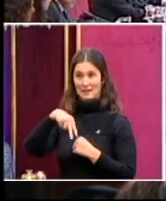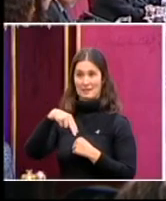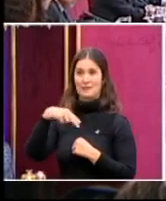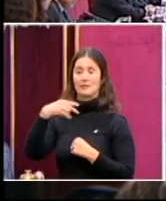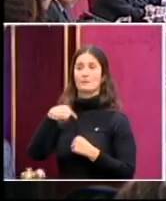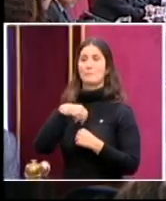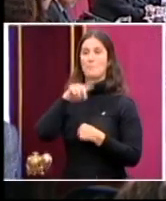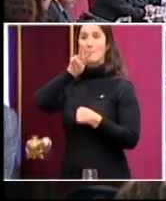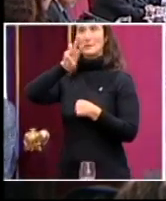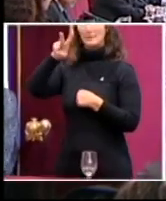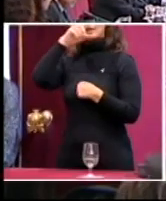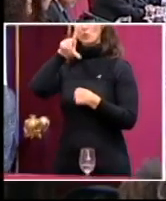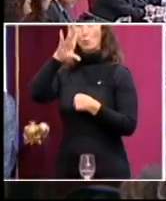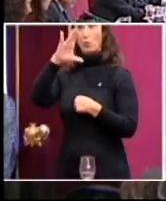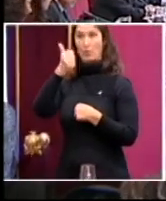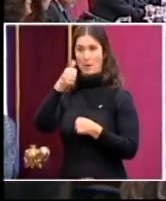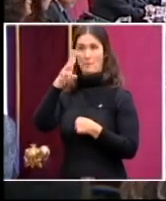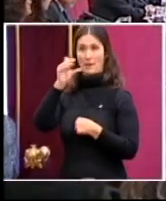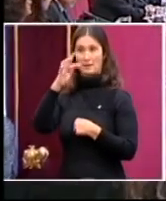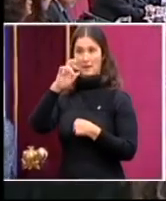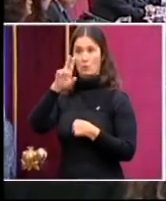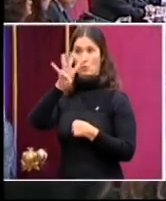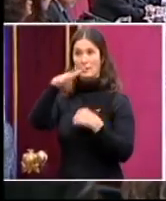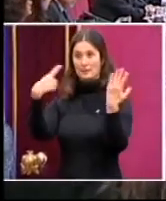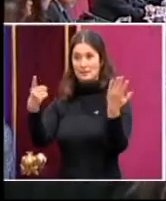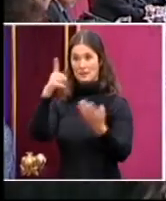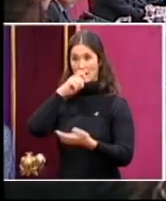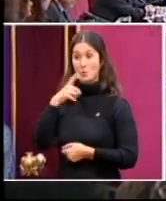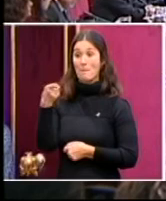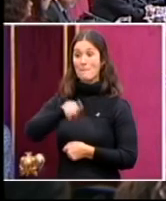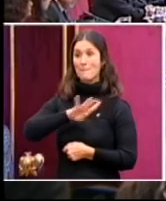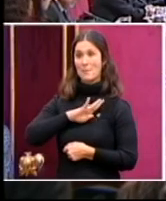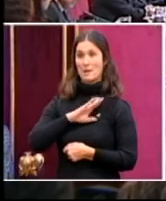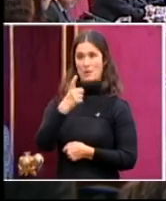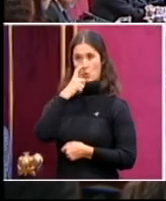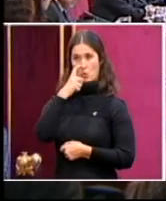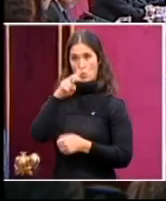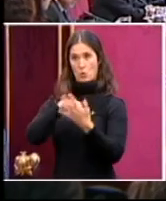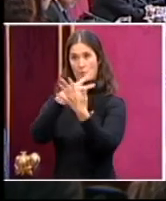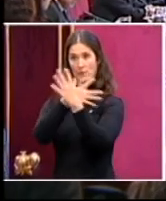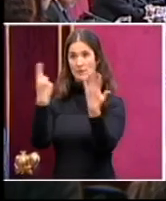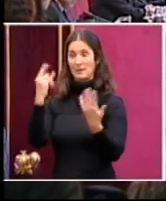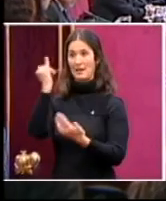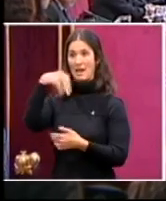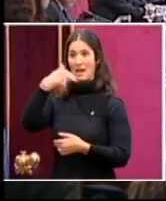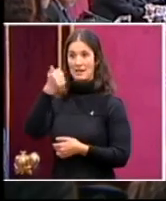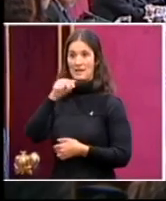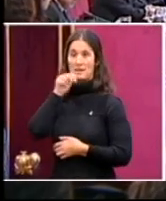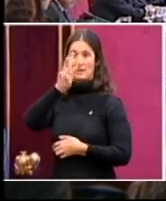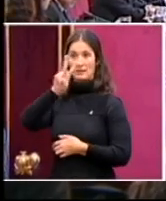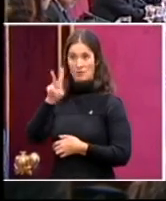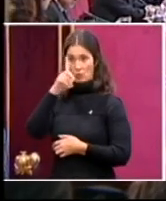Pérez, de 23 años, Lucía Pastracu, de 46 años. En el mes de junio de 2016, Hanna Enache, de 32